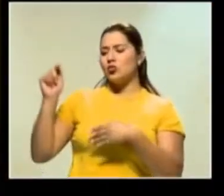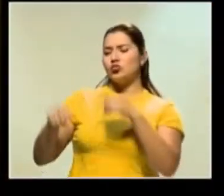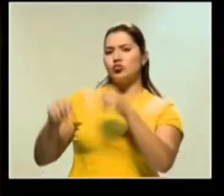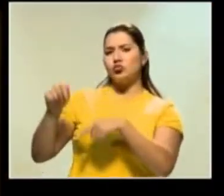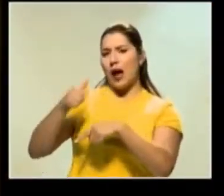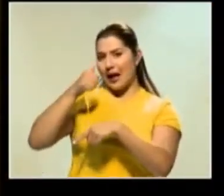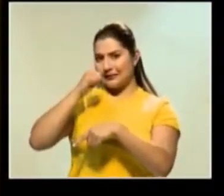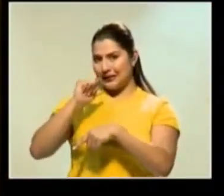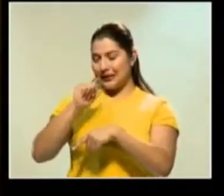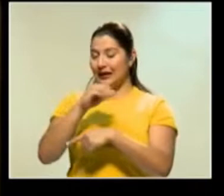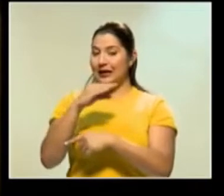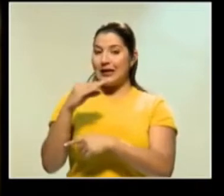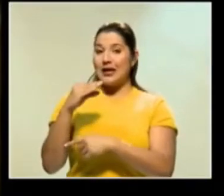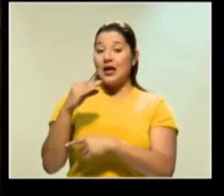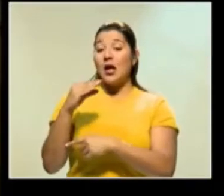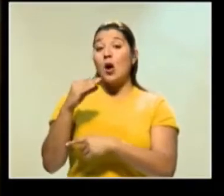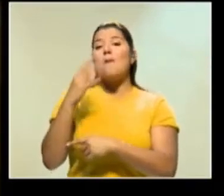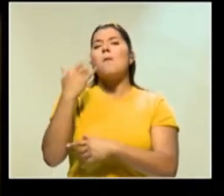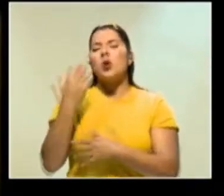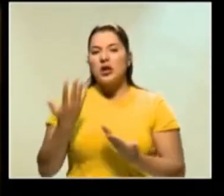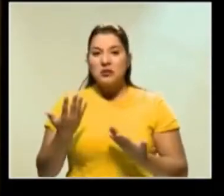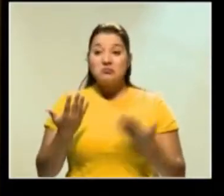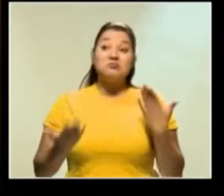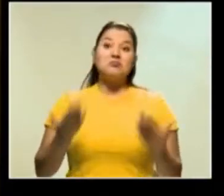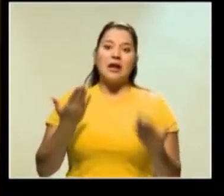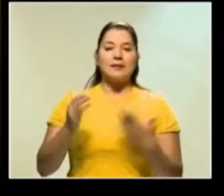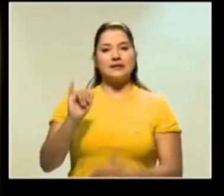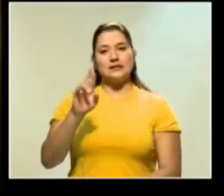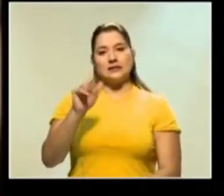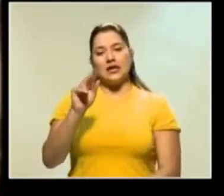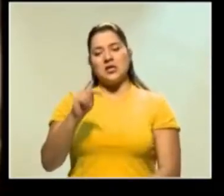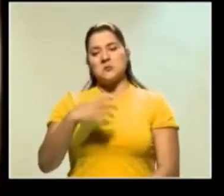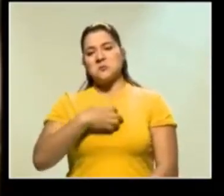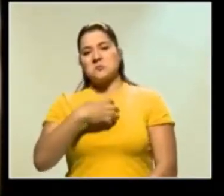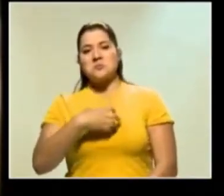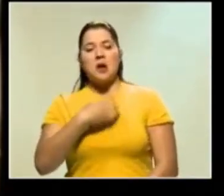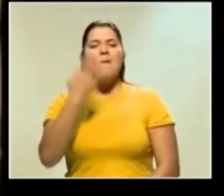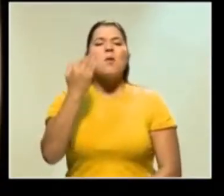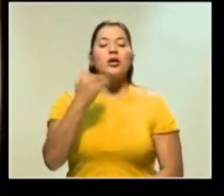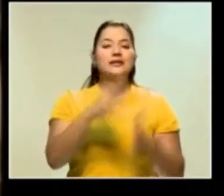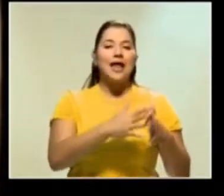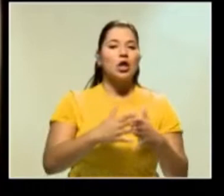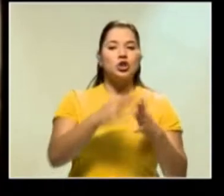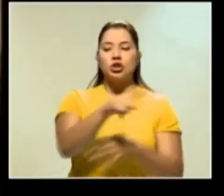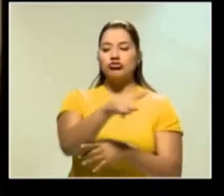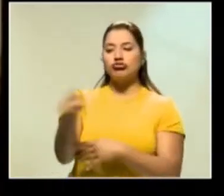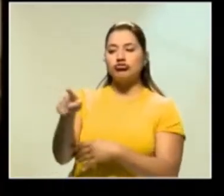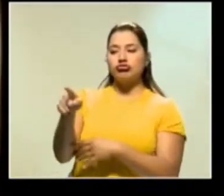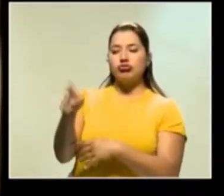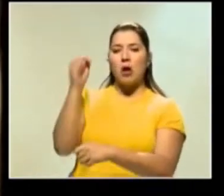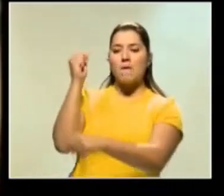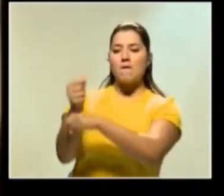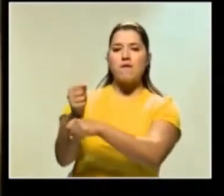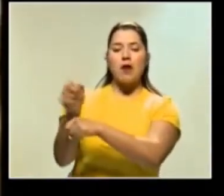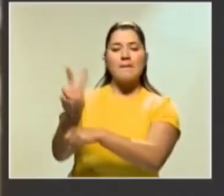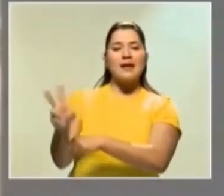también ayer, como represalia tras el asesinato del general iraní Qasem Soleimani el